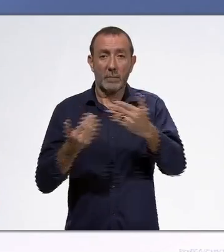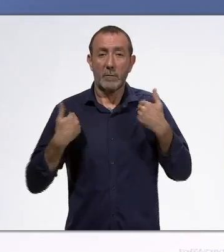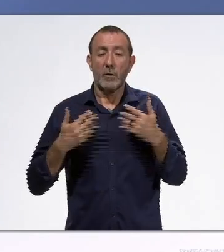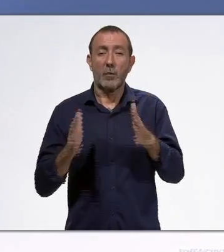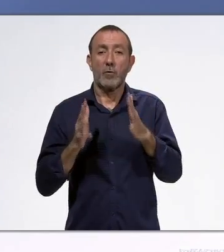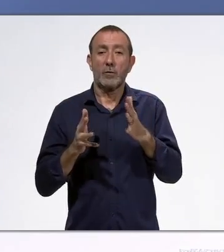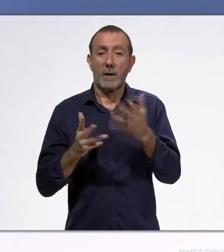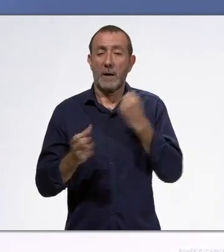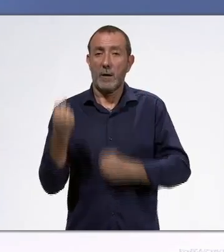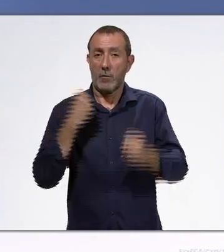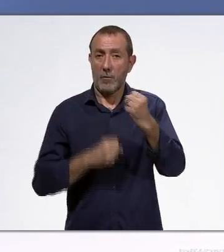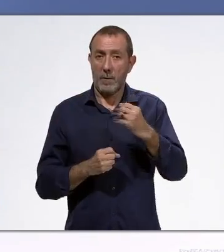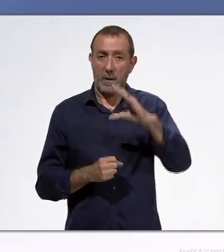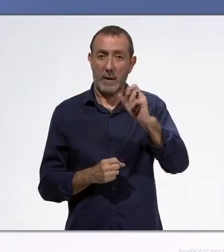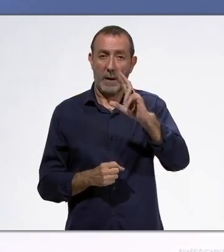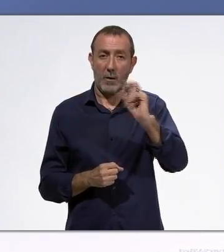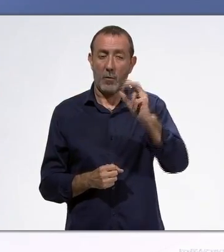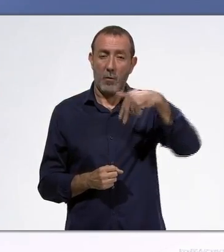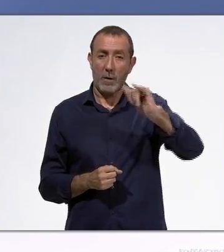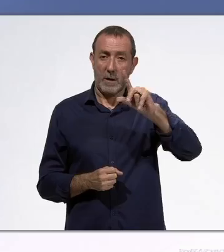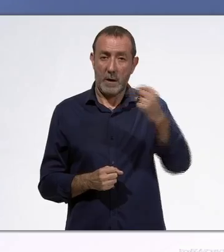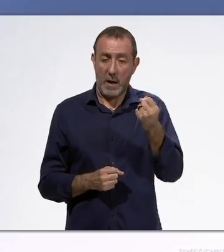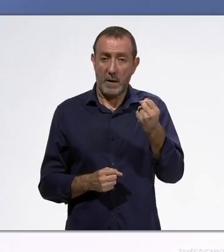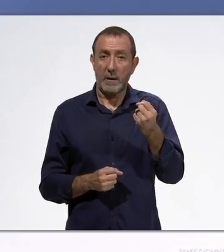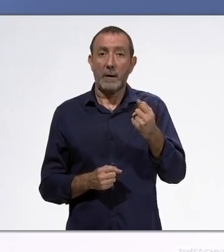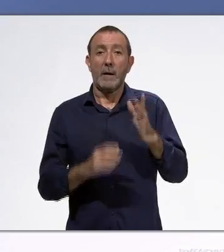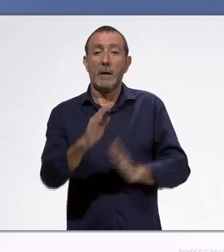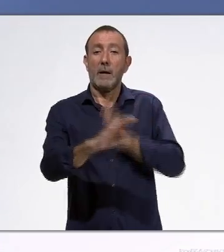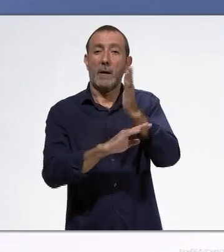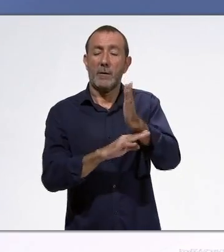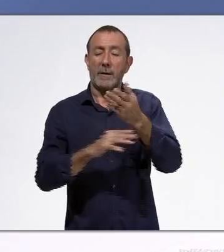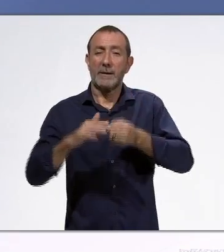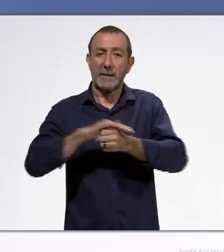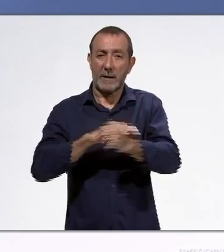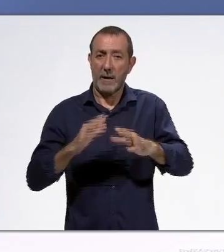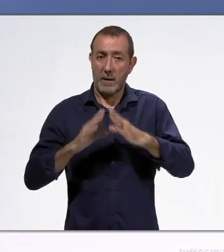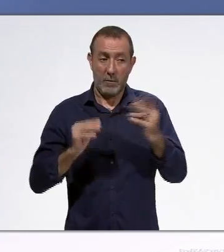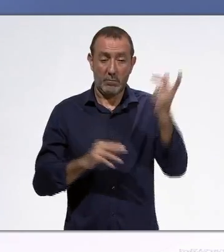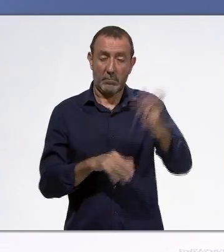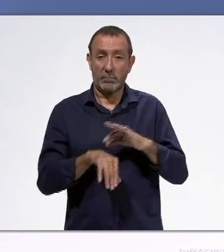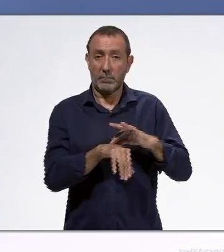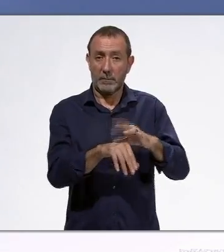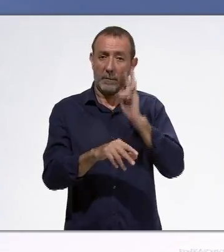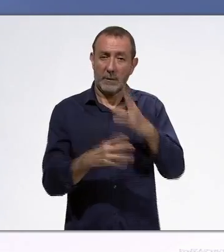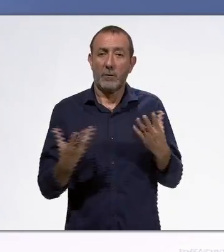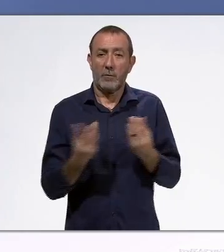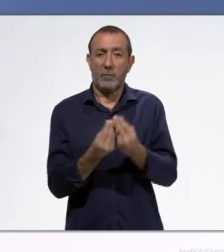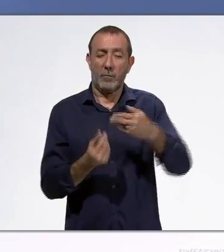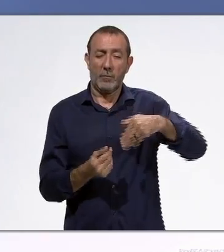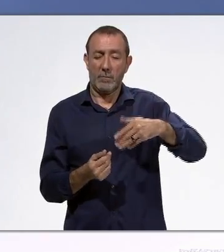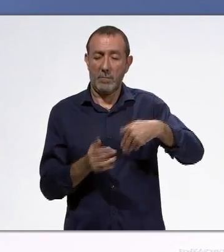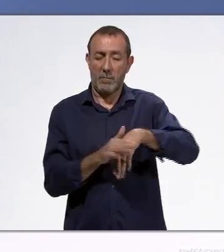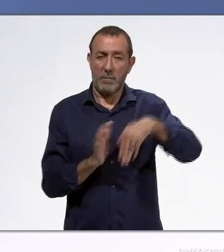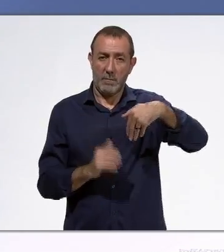y la consejera de economía Carolina de España en la visita a la sede de inserta Andalucía una visita que ha seguido de cerca a nuestro compañero